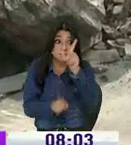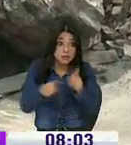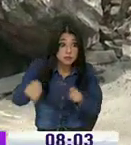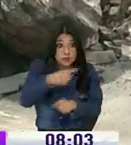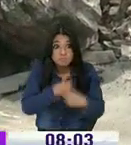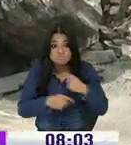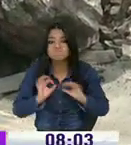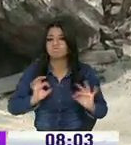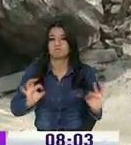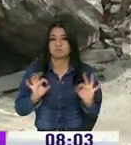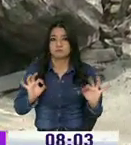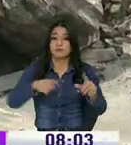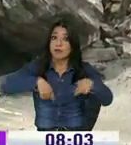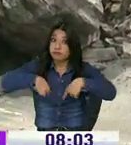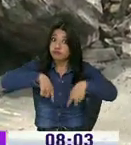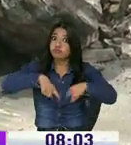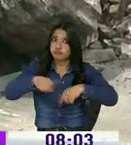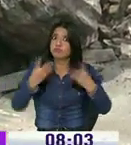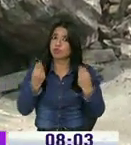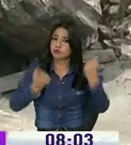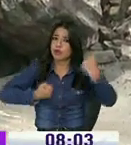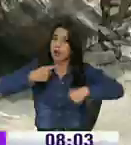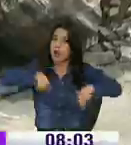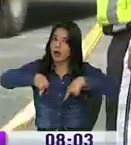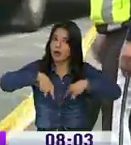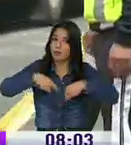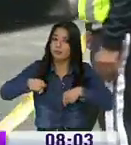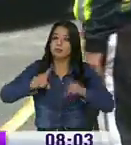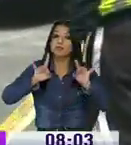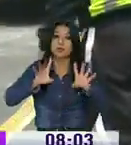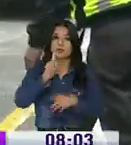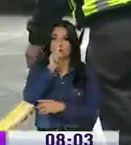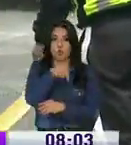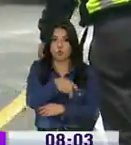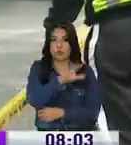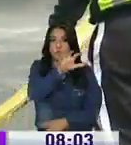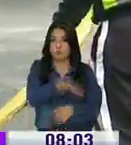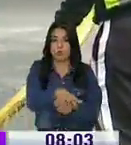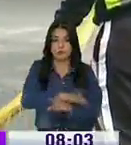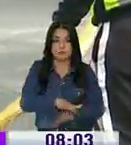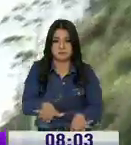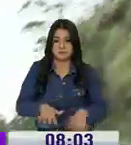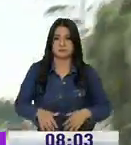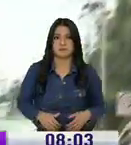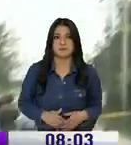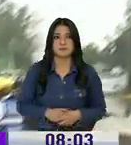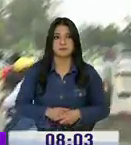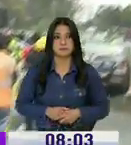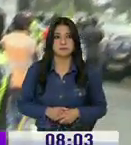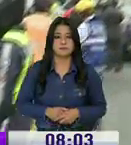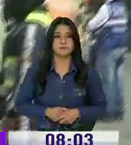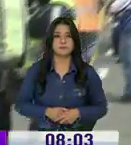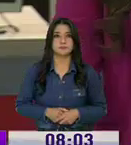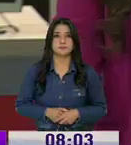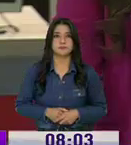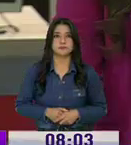afectadas, considerando que se trata de una vía de gran circulación vehicular. En Quito informó Iván